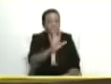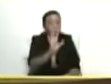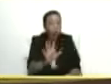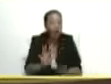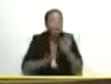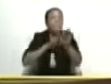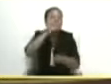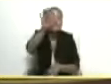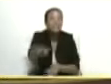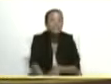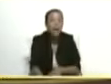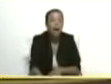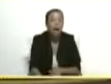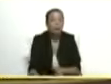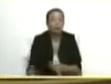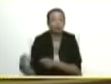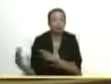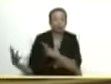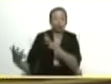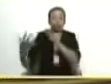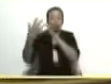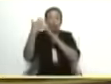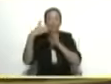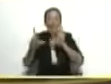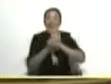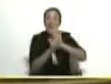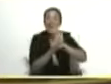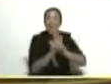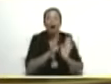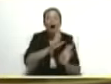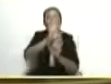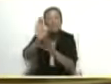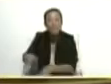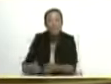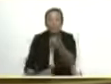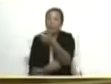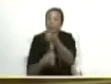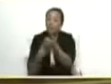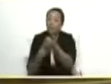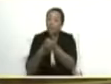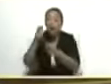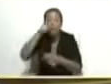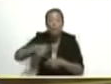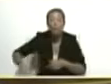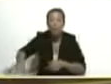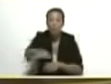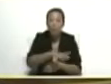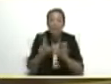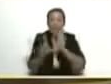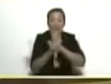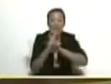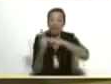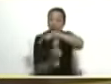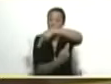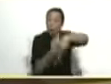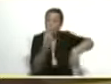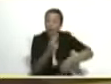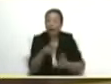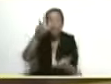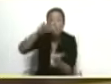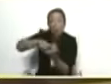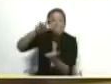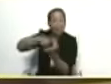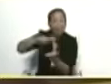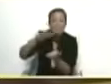primera andanada de leyes a favor del pueblo. Leyes revolucionarias,